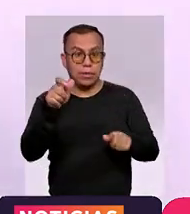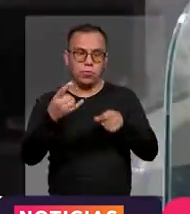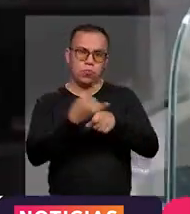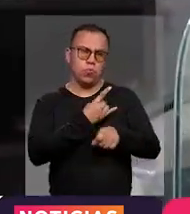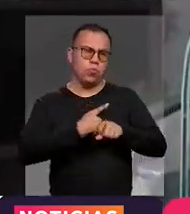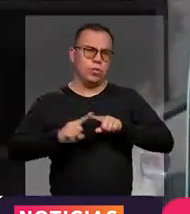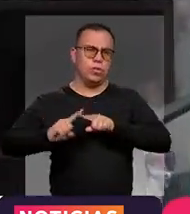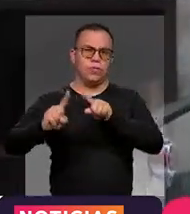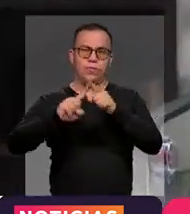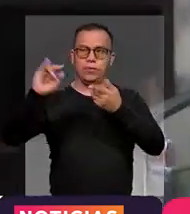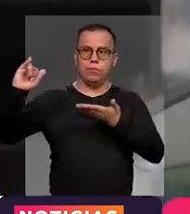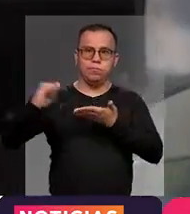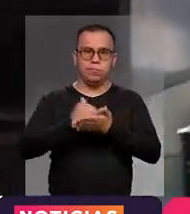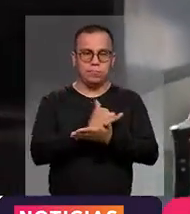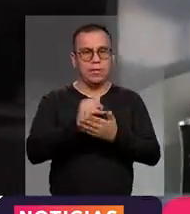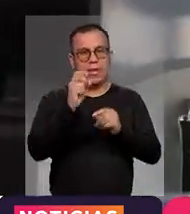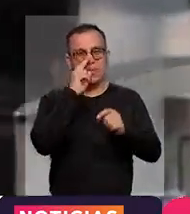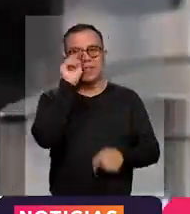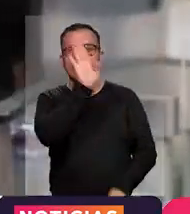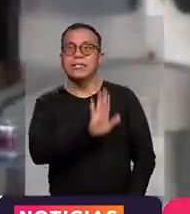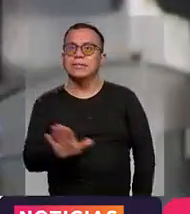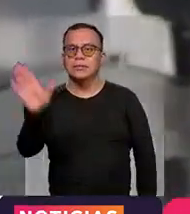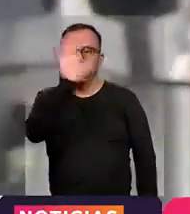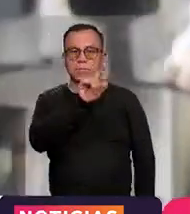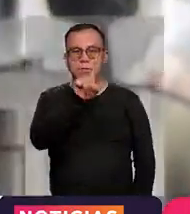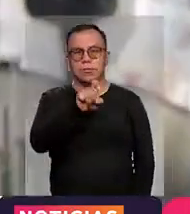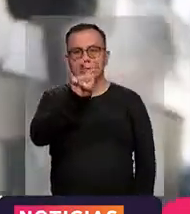en los diferentes aeropuertos del territorio nacional,